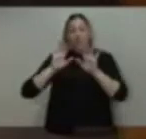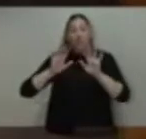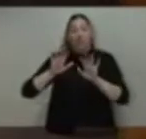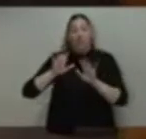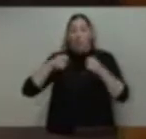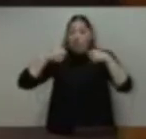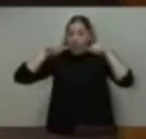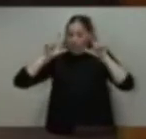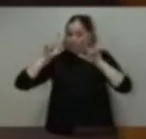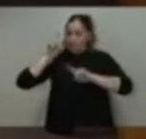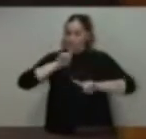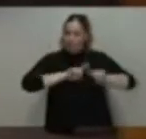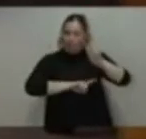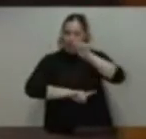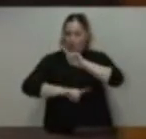es un problema, porque tiene un plan.